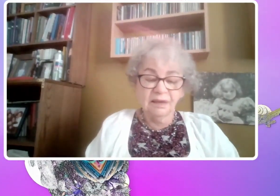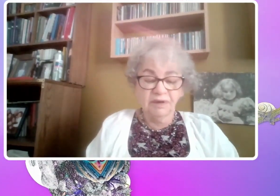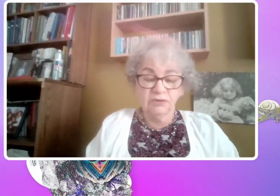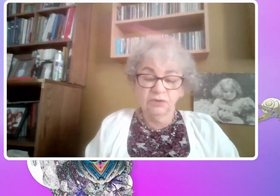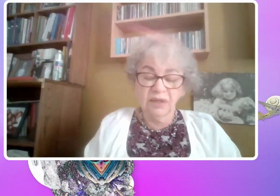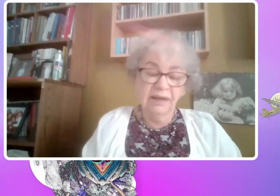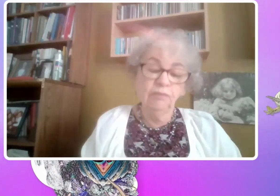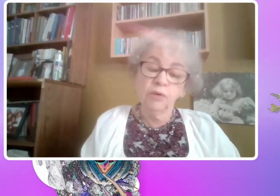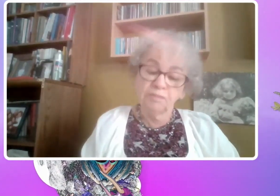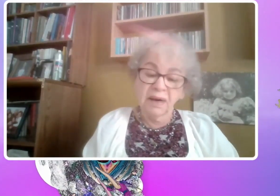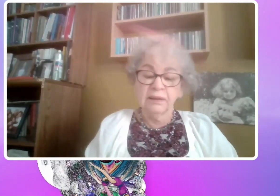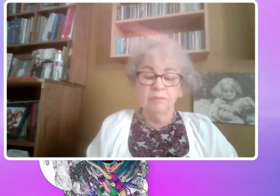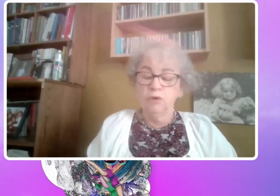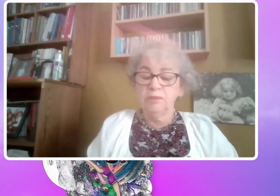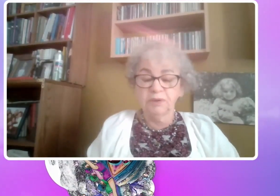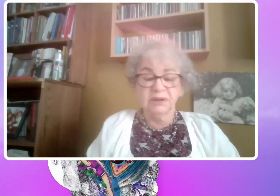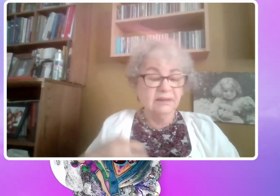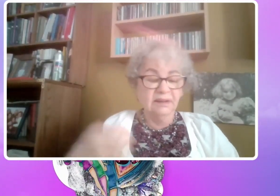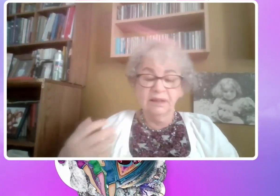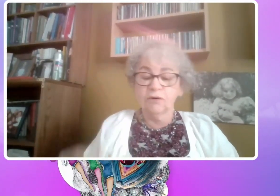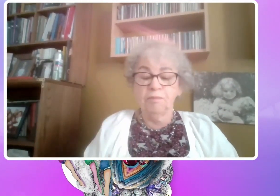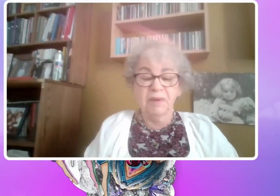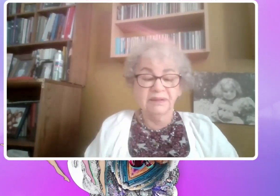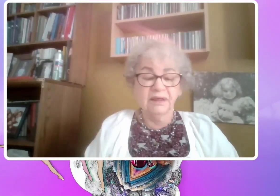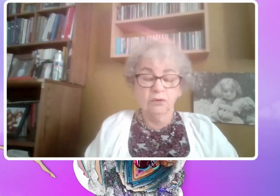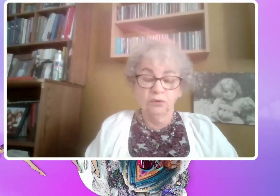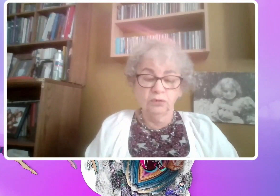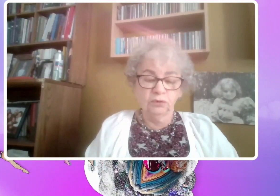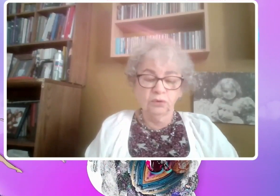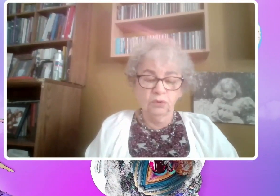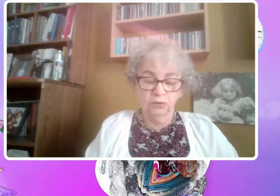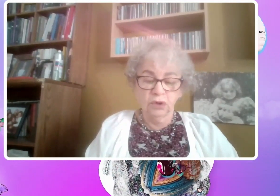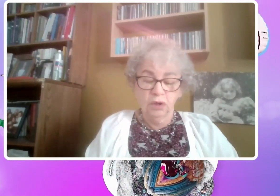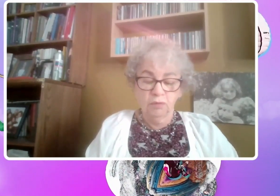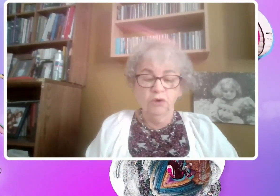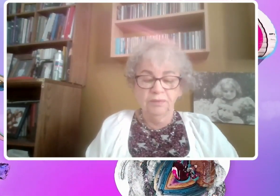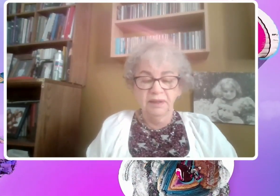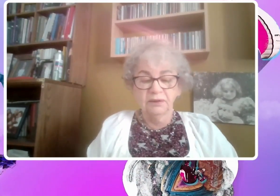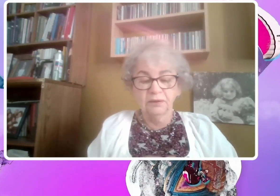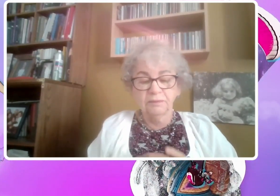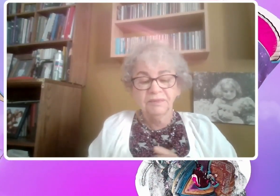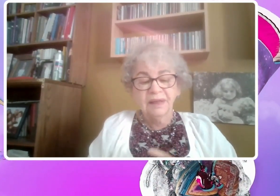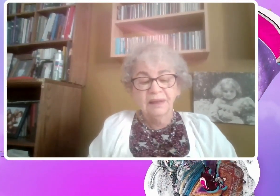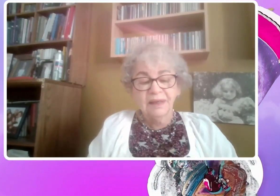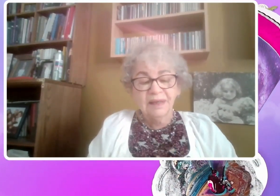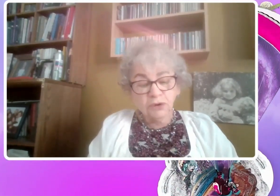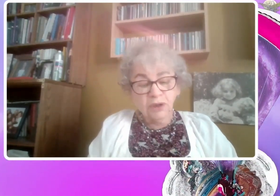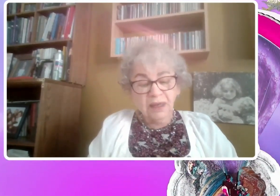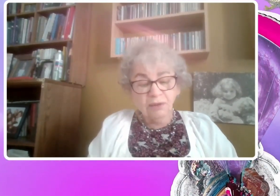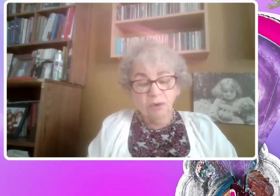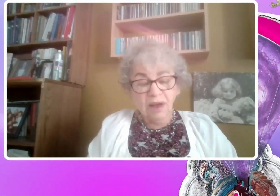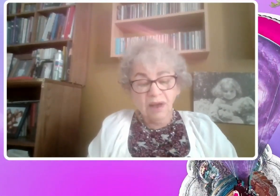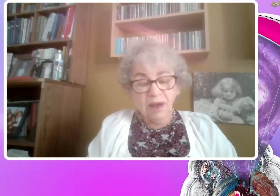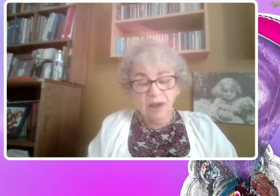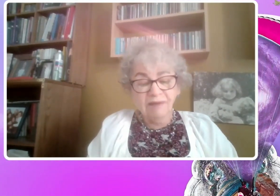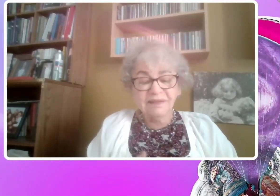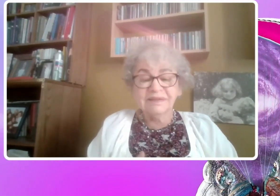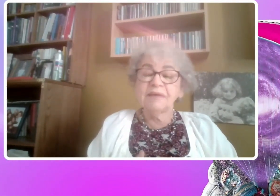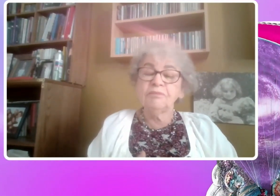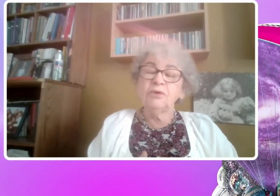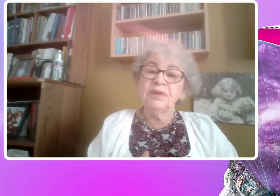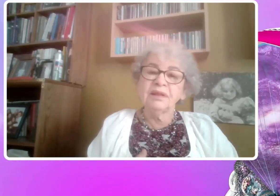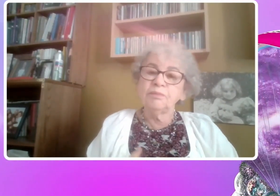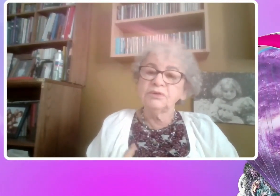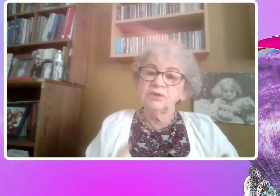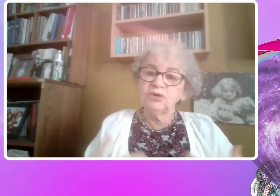sobre la agencia personal es muy importante, que comparte con otros movimientos. Por otro